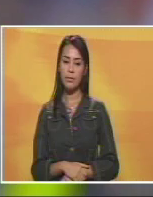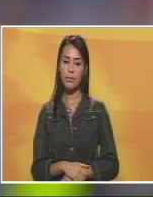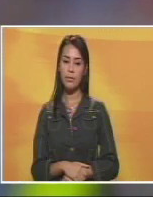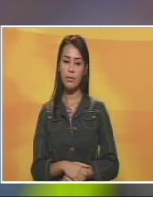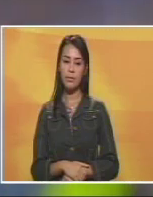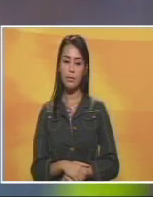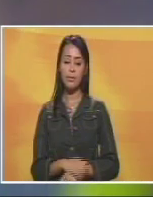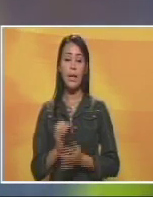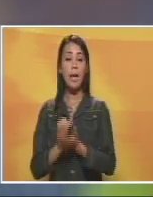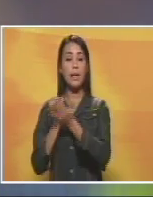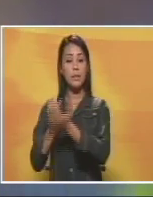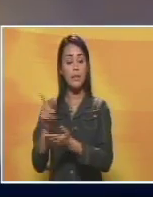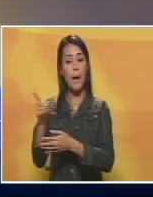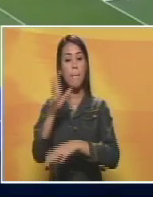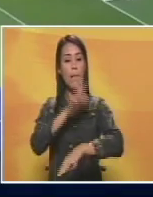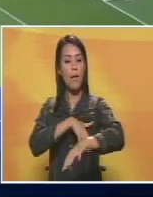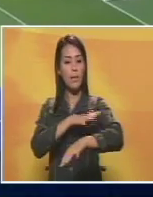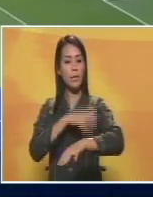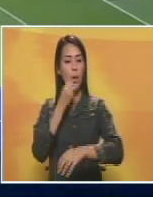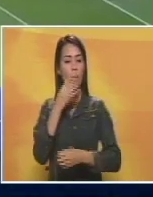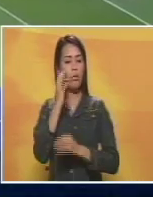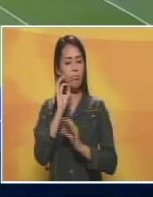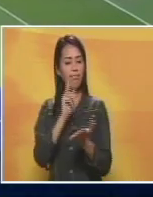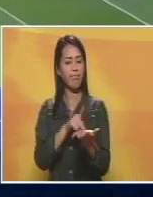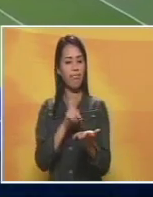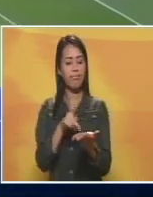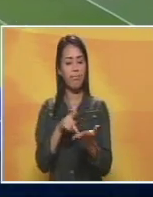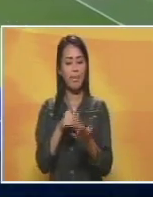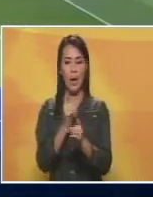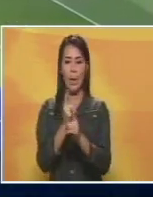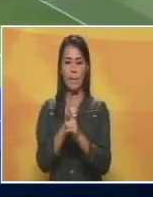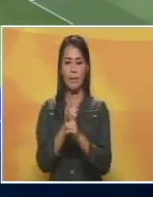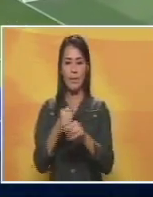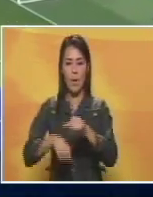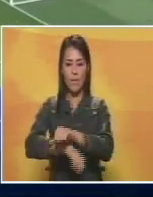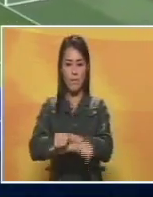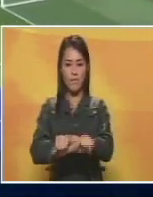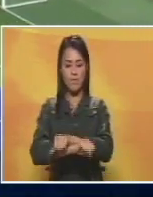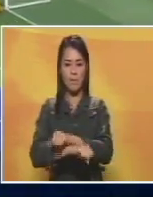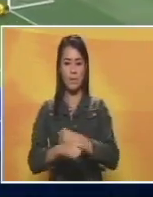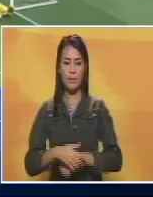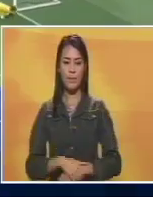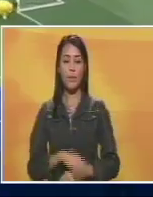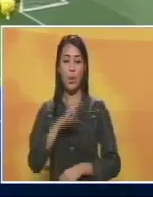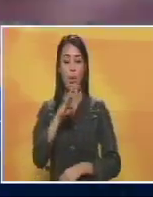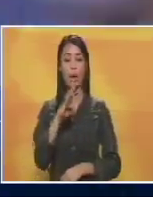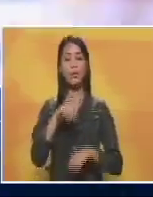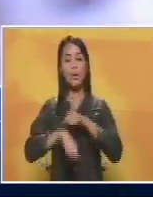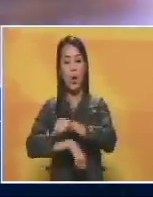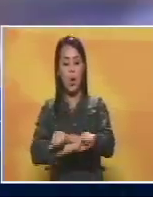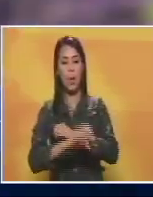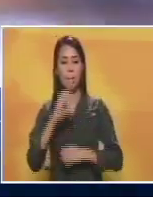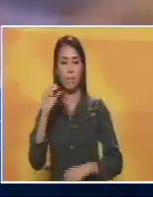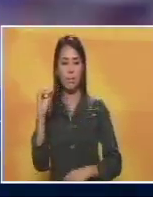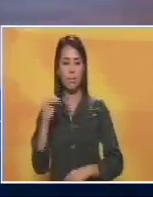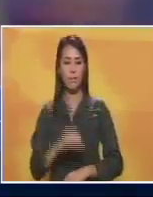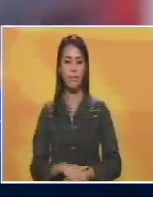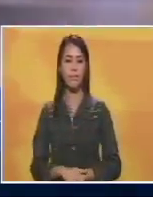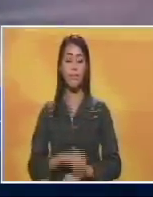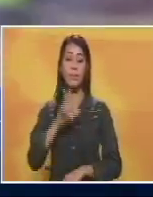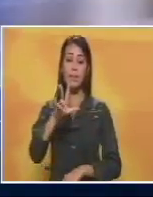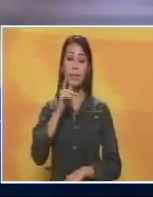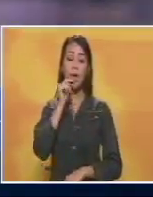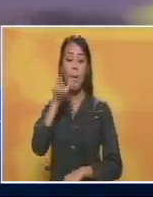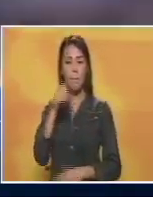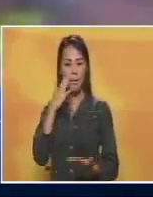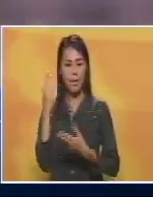En la Champions, el Barcelona se estrenó de buena forma en esta edición de la competición tras golear al PSV Eindhoven 4-0. 3 tantos de